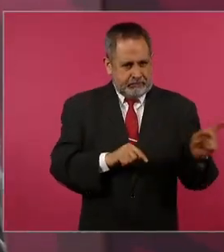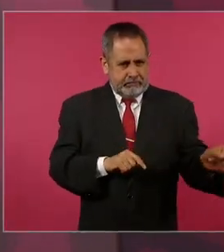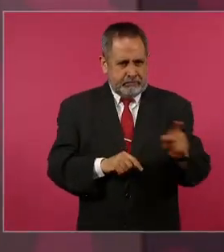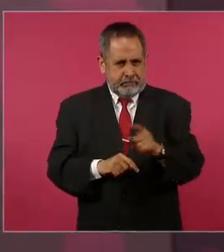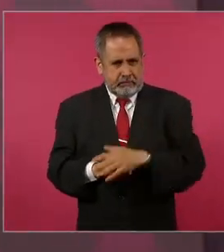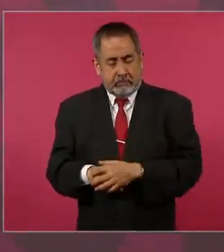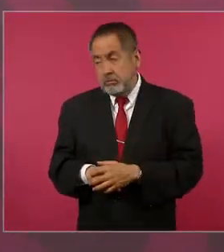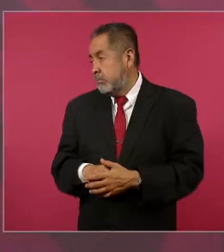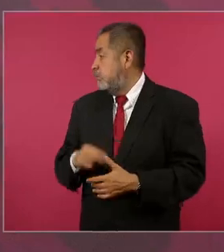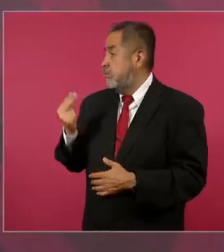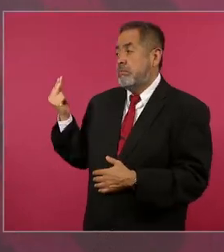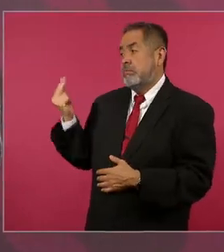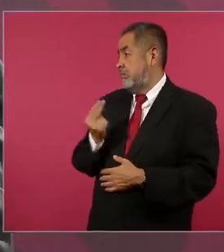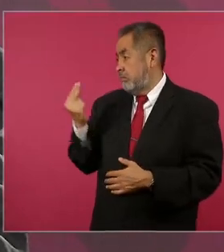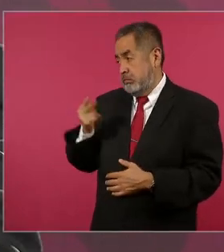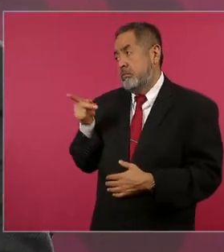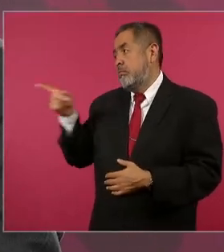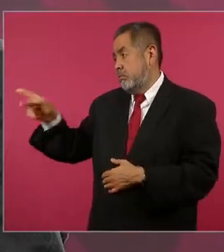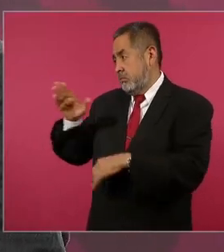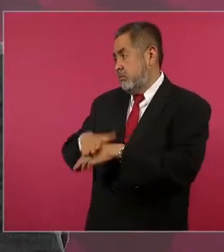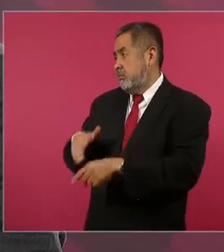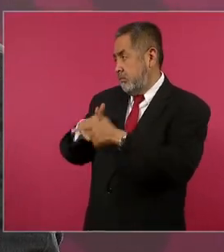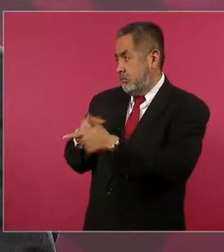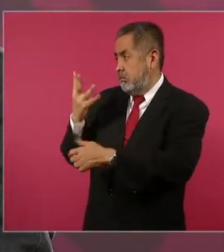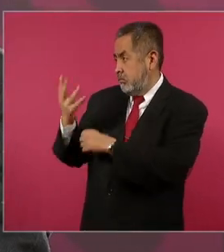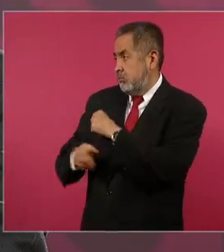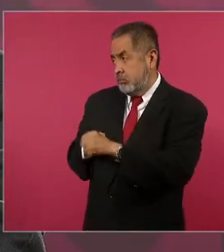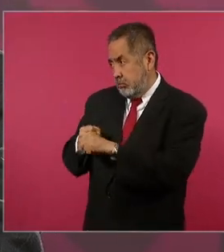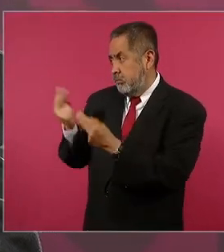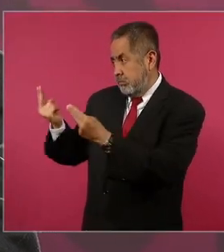le necesitamos 4 años más.